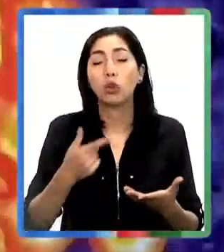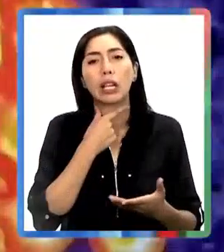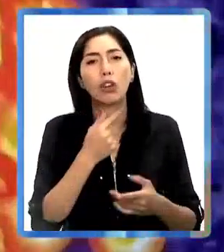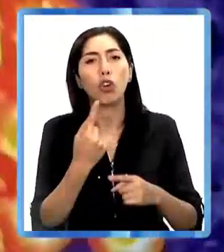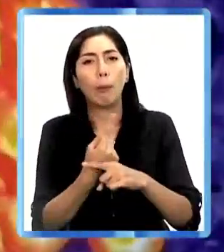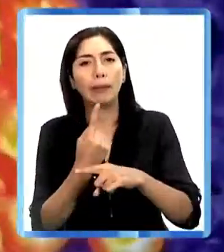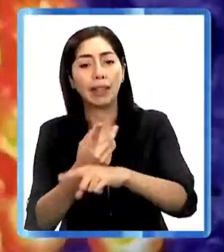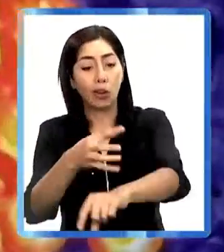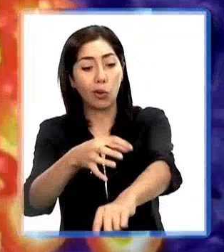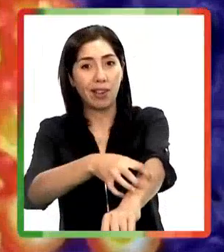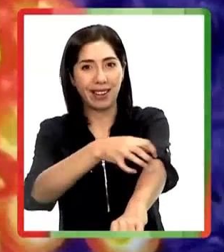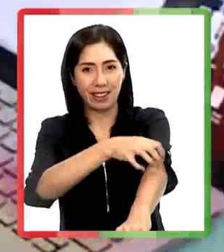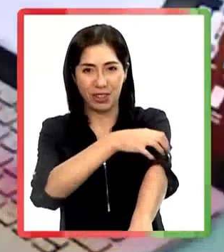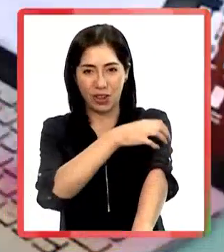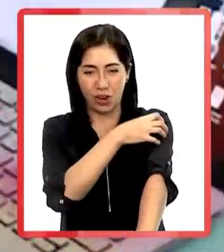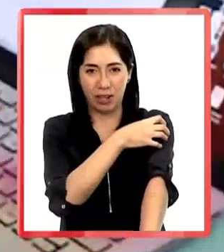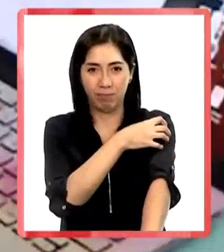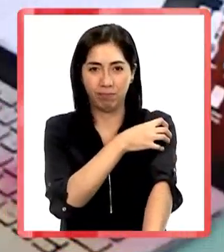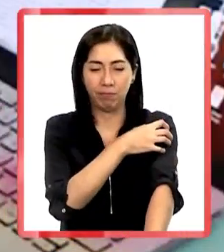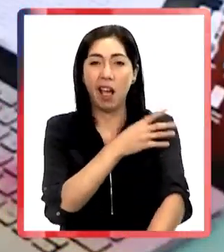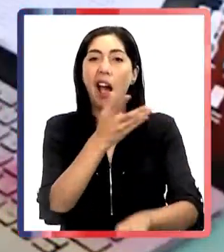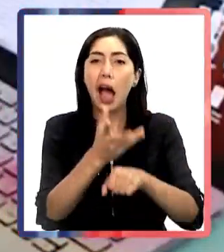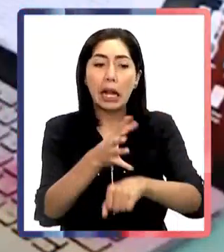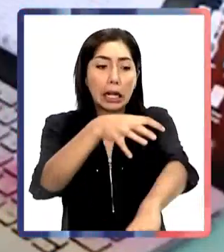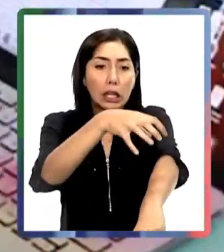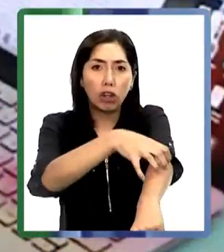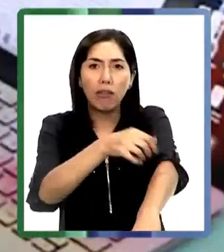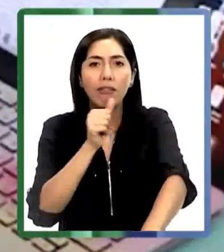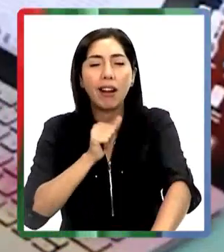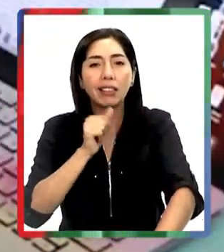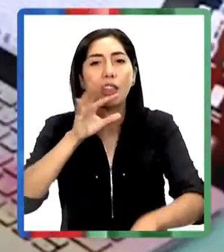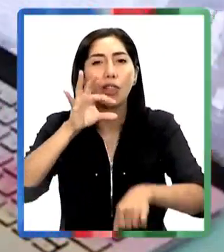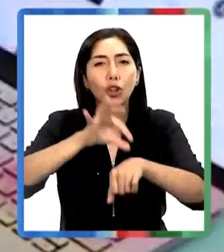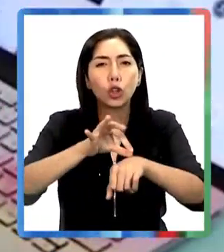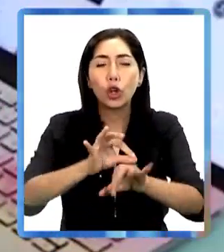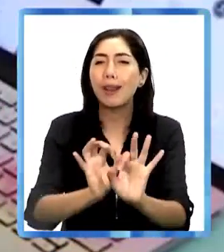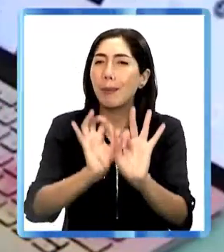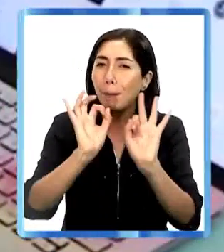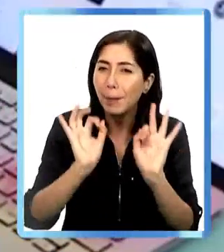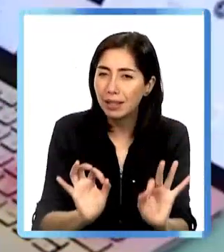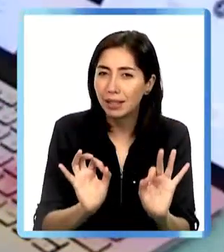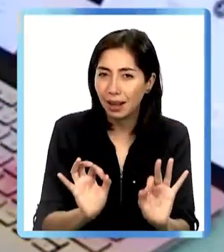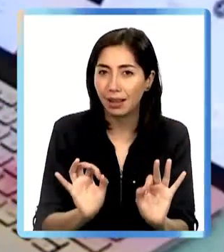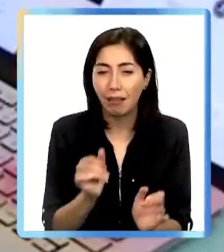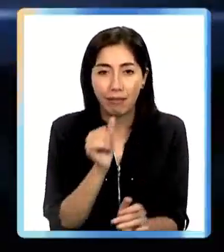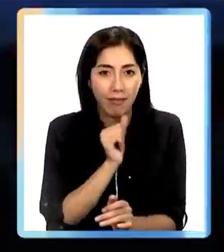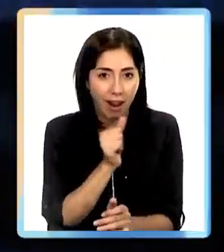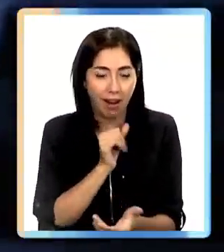regiones, sobre todo muchas de las regiones donde tienen déficit de especialistas, ¿no? Que puedan probablemente tratar este tipo de enfermedades. No vamos a